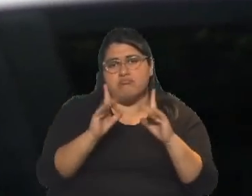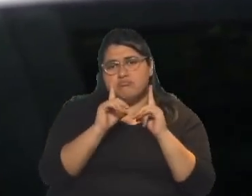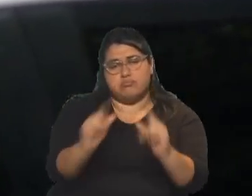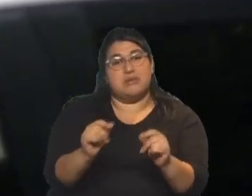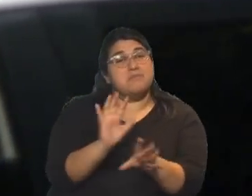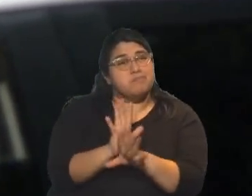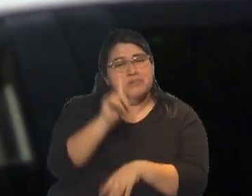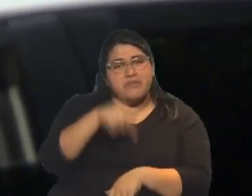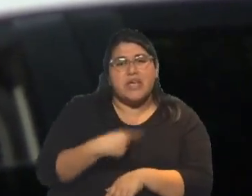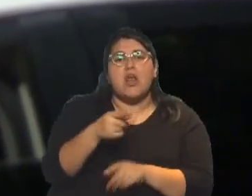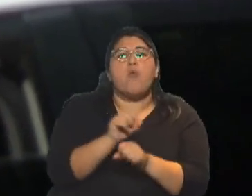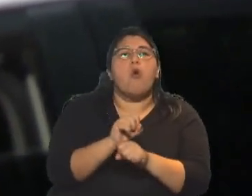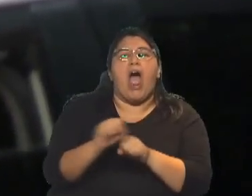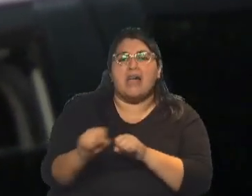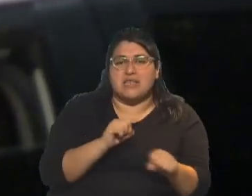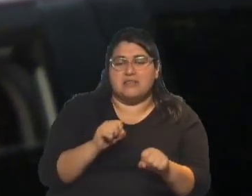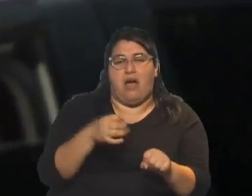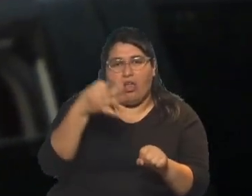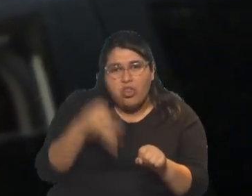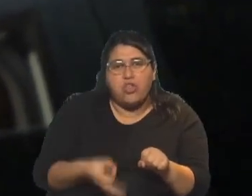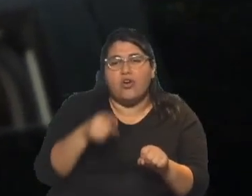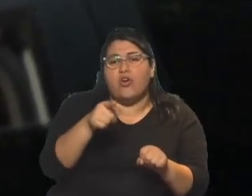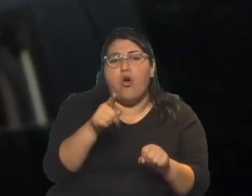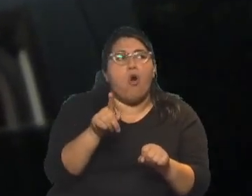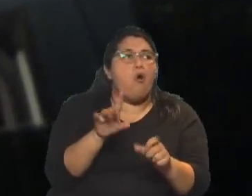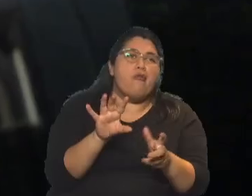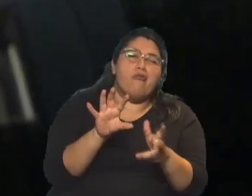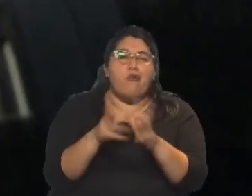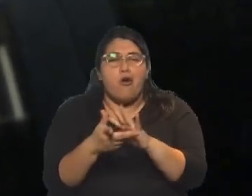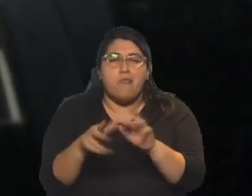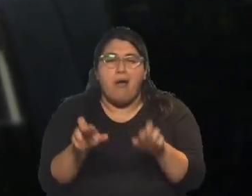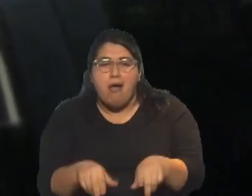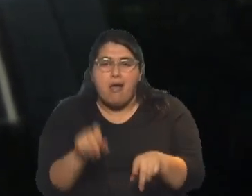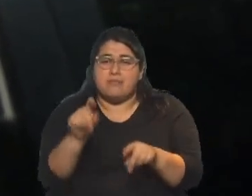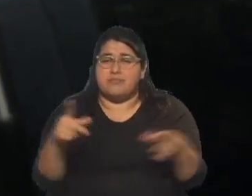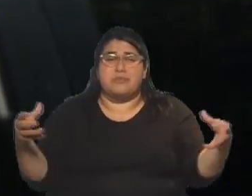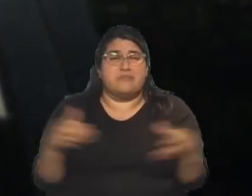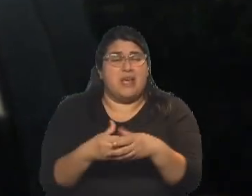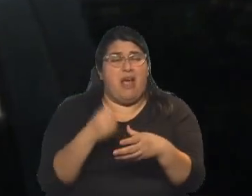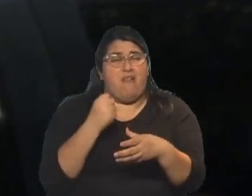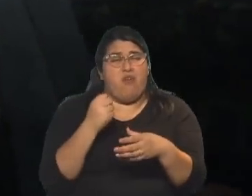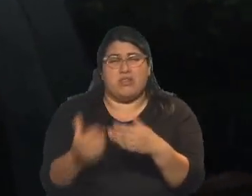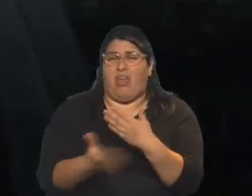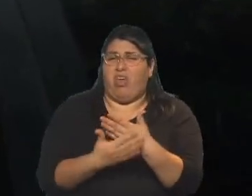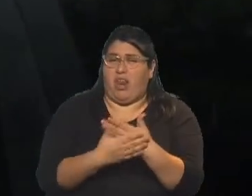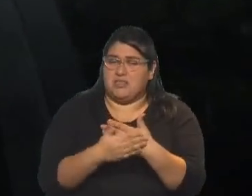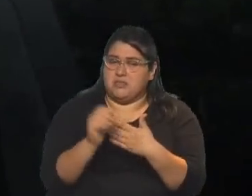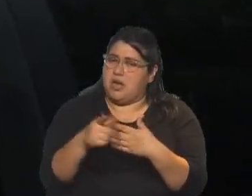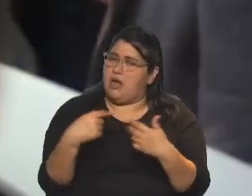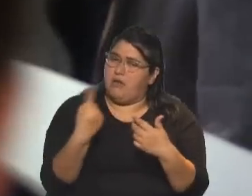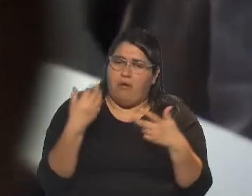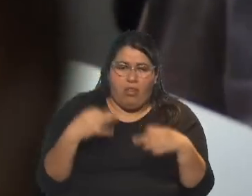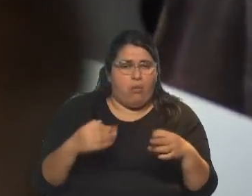atentado de característica o de método de ultraderecha y hay que decirlo con todas las letras